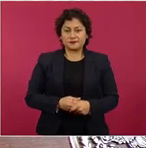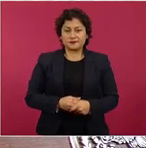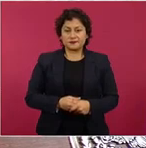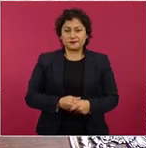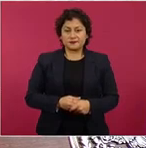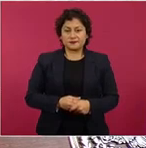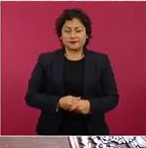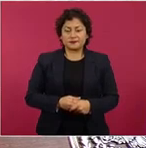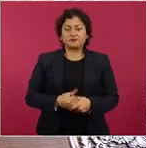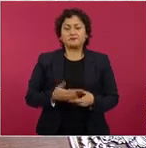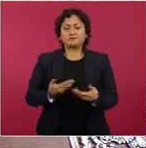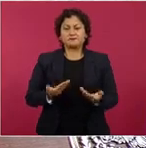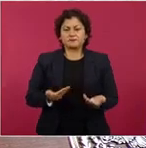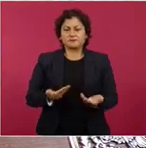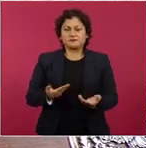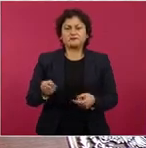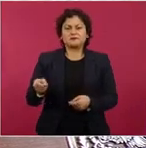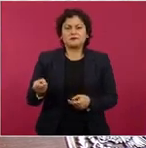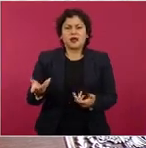¿Y qué hicieron?